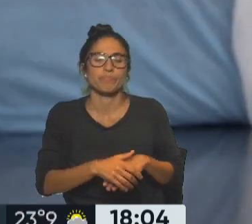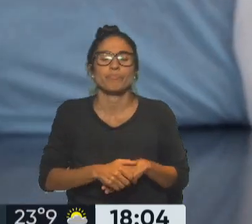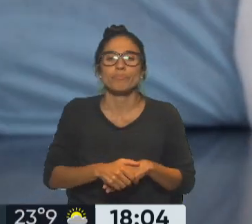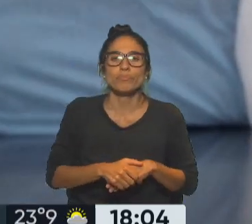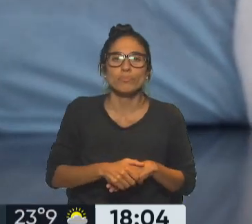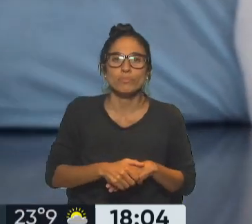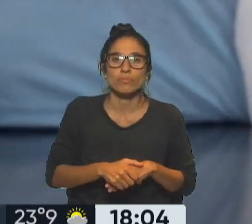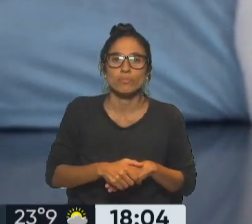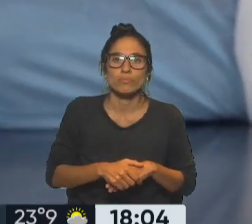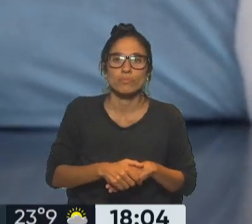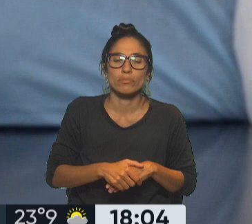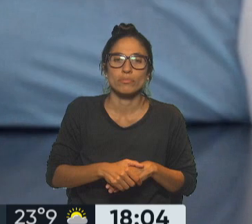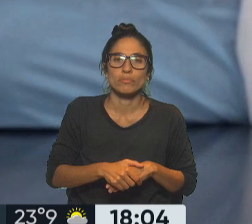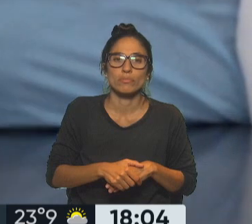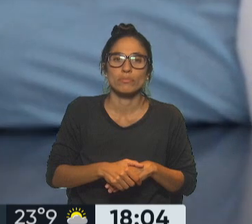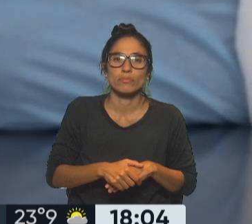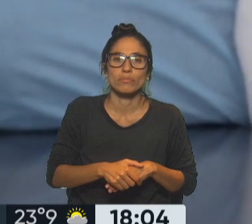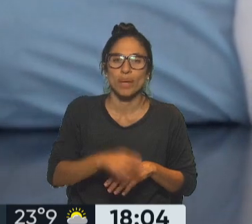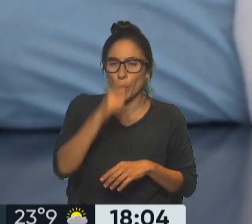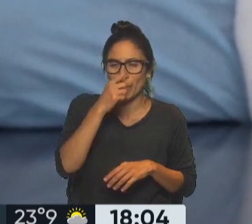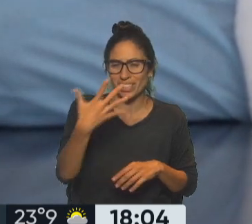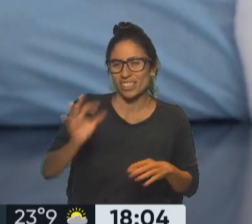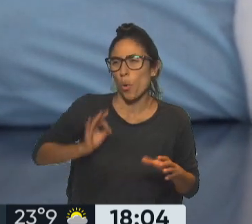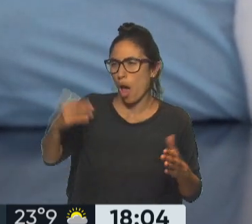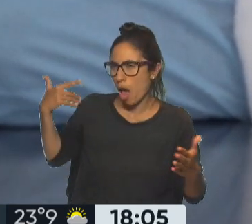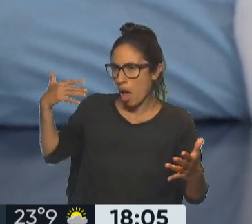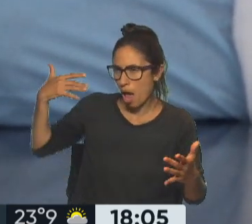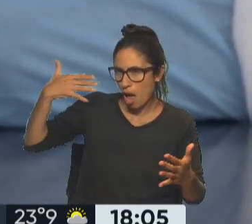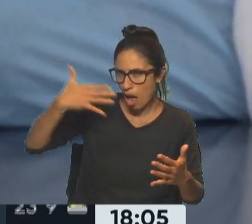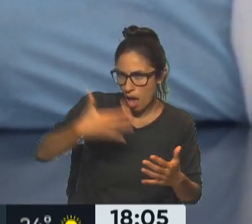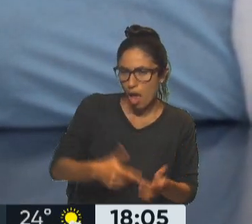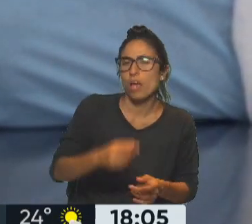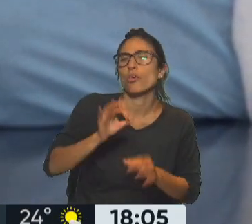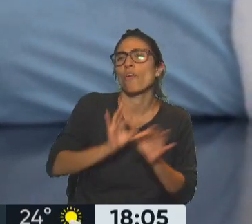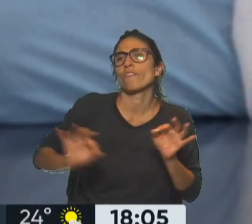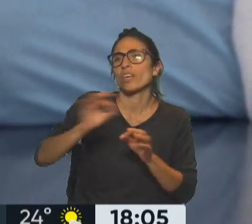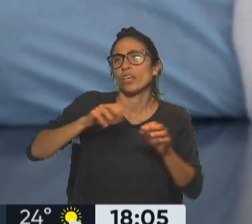recientemente han detectado infecciones en bisones, en nutrias, en leones